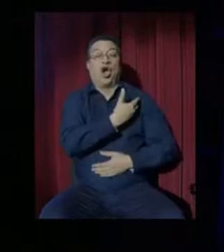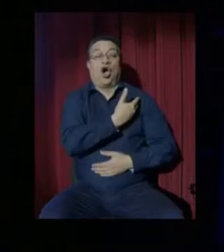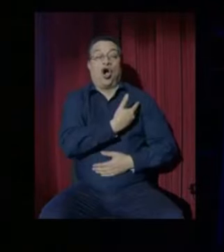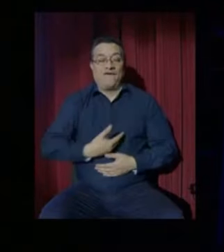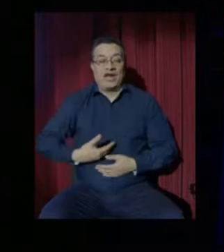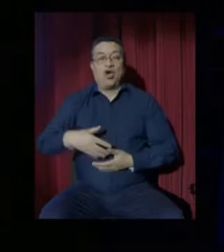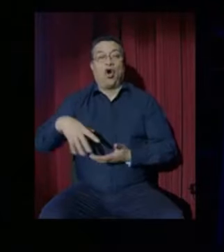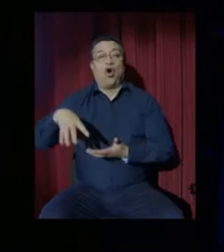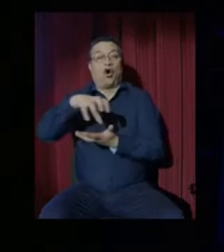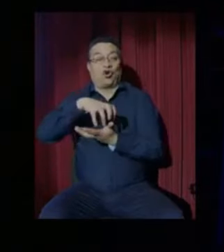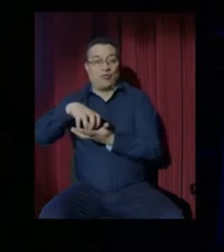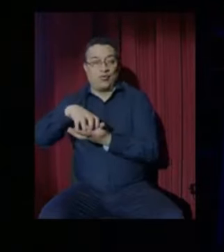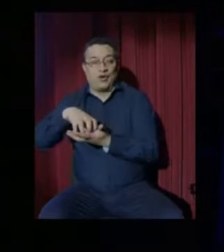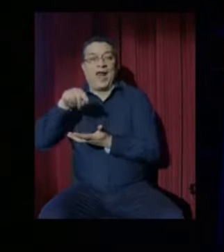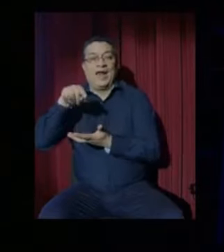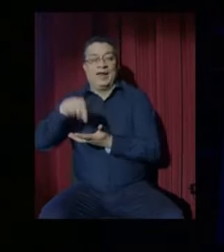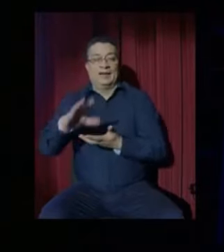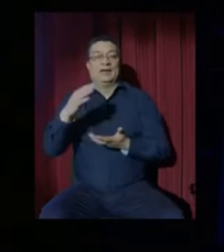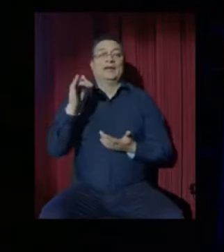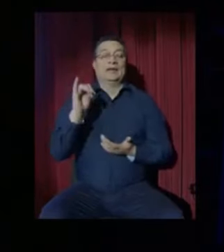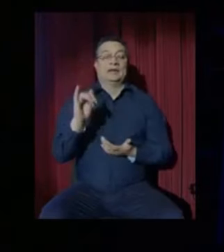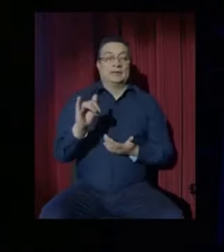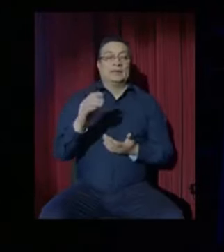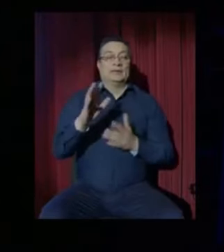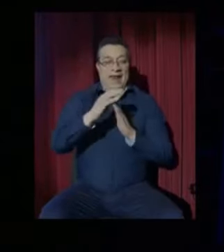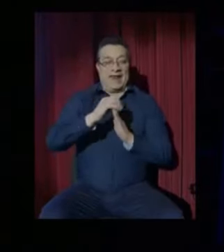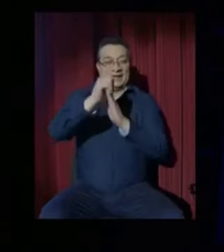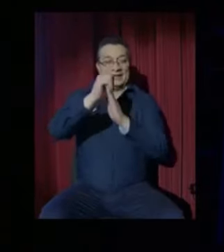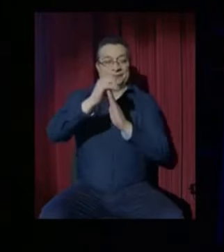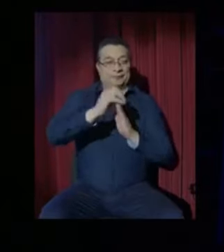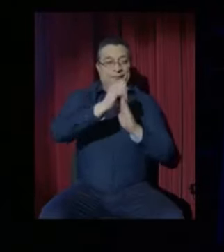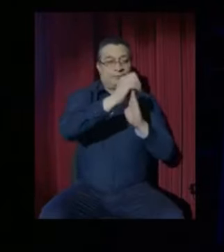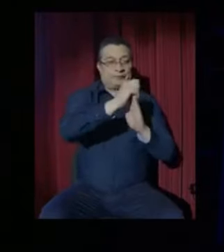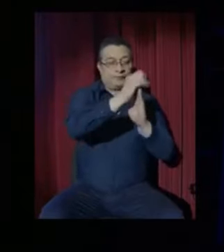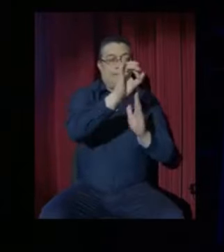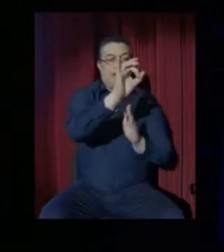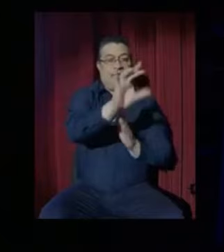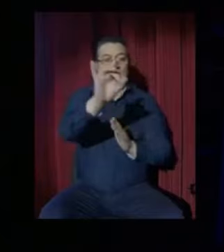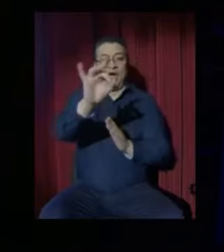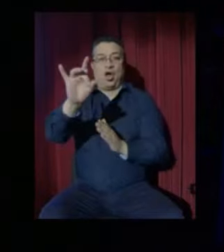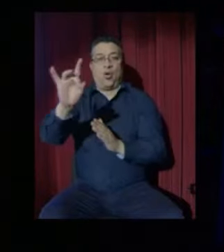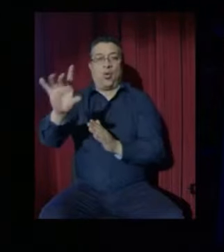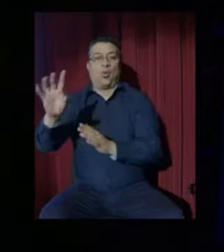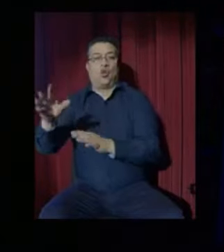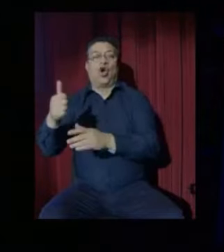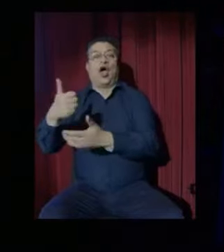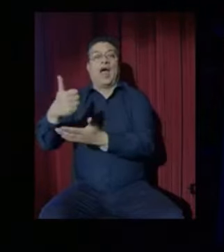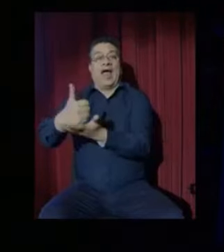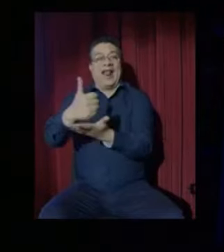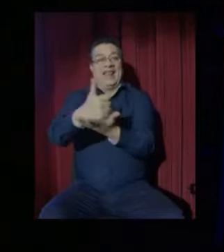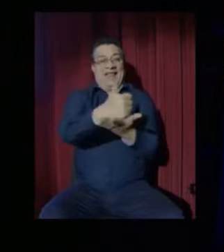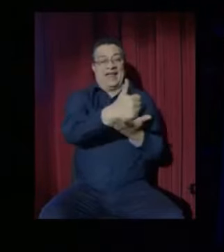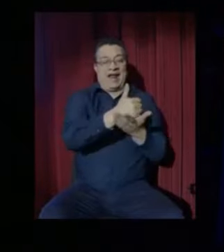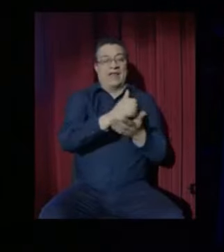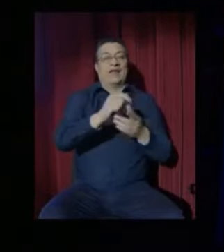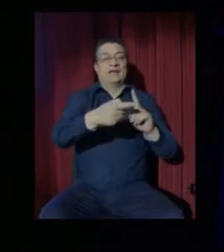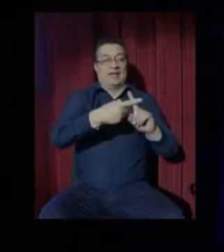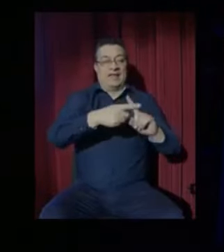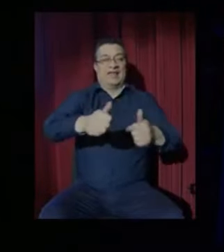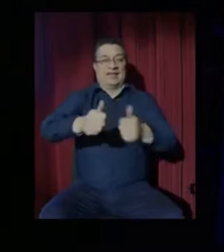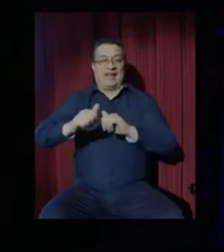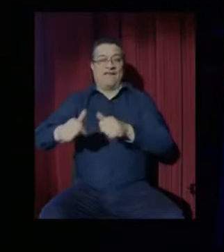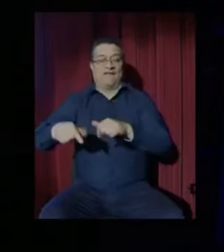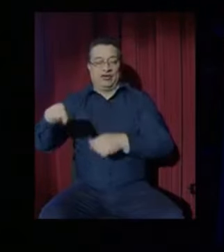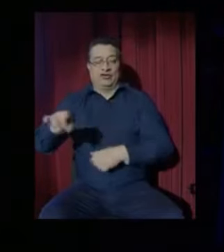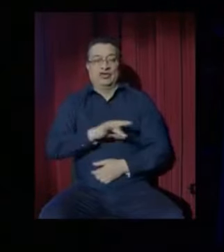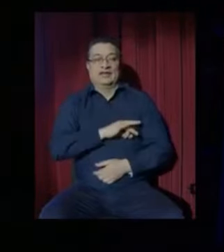y con el líderes liderazgo de de cada uno de los alcaldes y los desafíos que tiene este país en